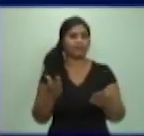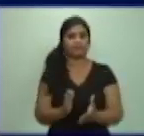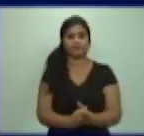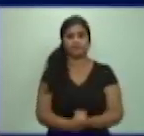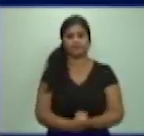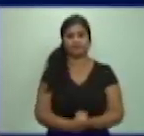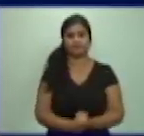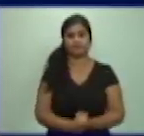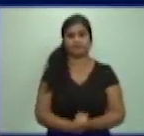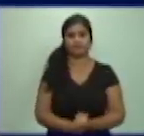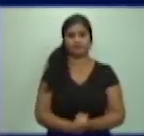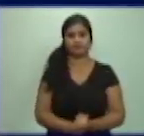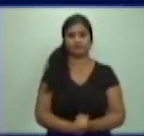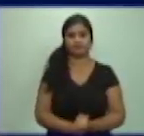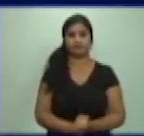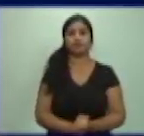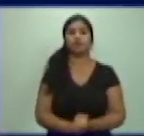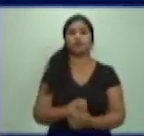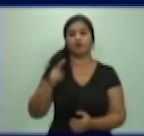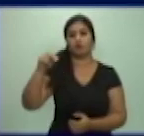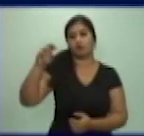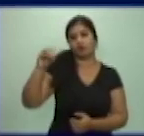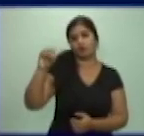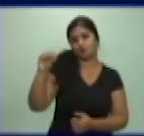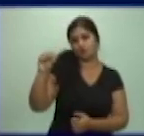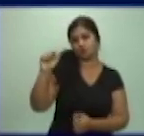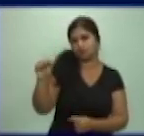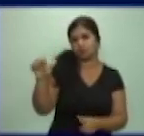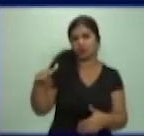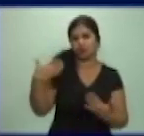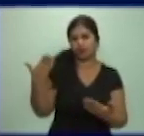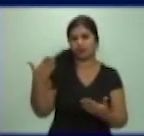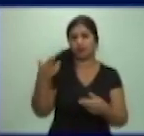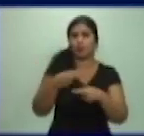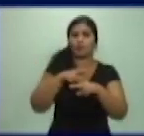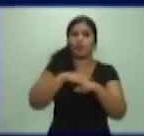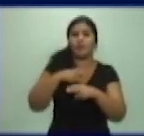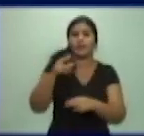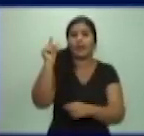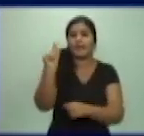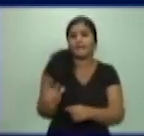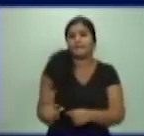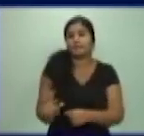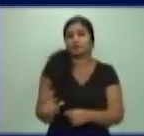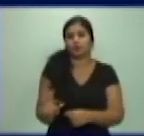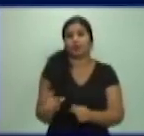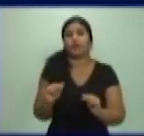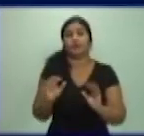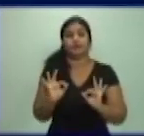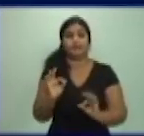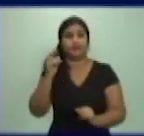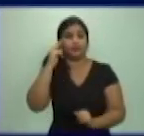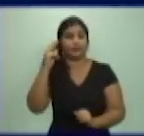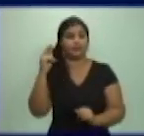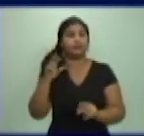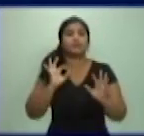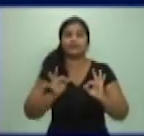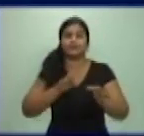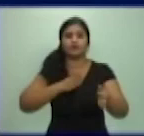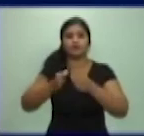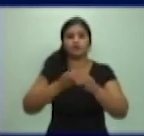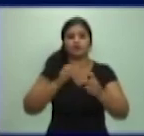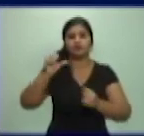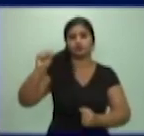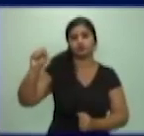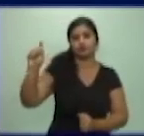pronombre nos, que es un pronombre personal, y recuerden que los pronombres personales siempre hacen función